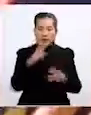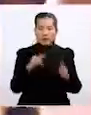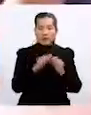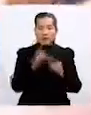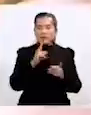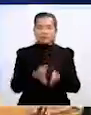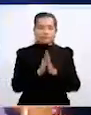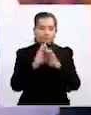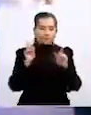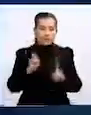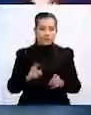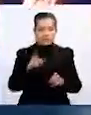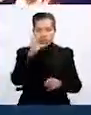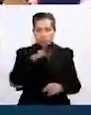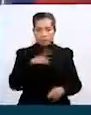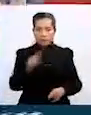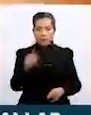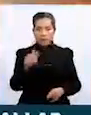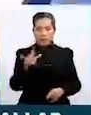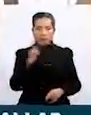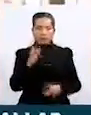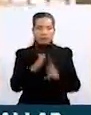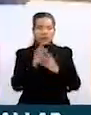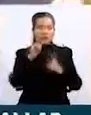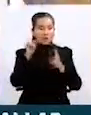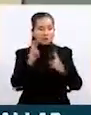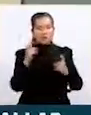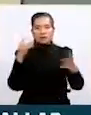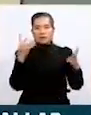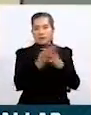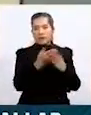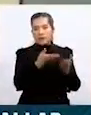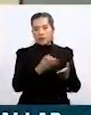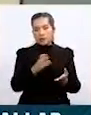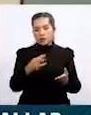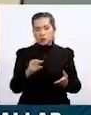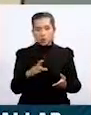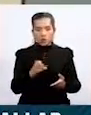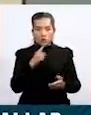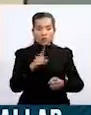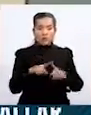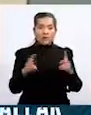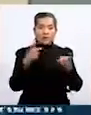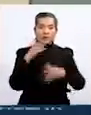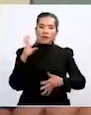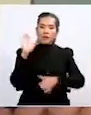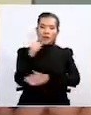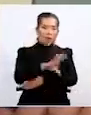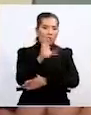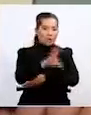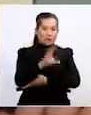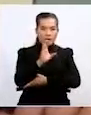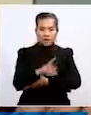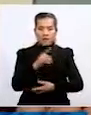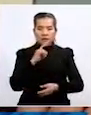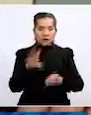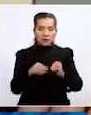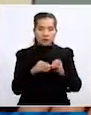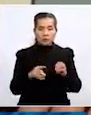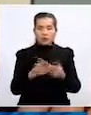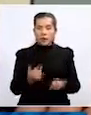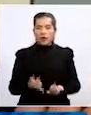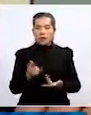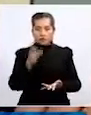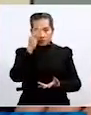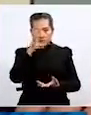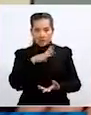la detención preventiva de Misael Nayar en el penal de Chonchocoro. Juez de cumplimiento obligatorio, por lo cual se tiene de que el señor tiene